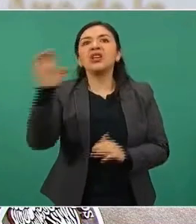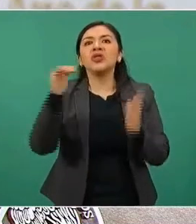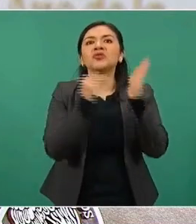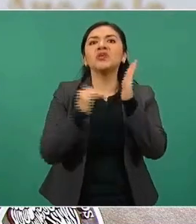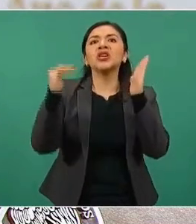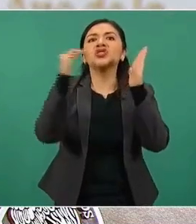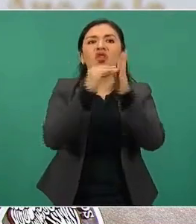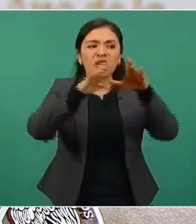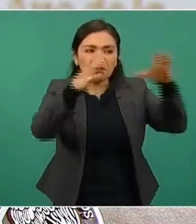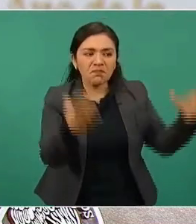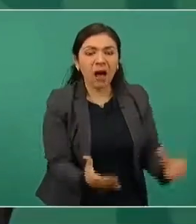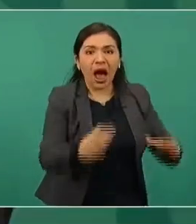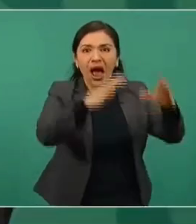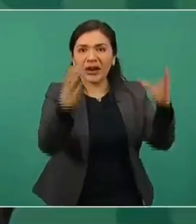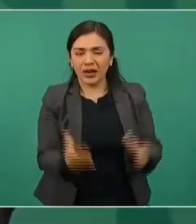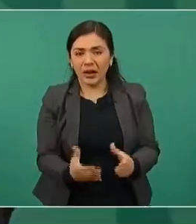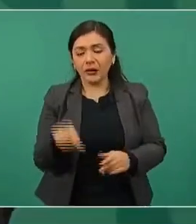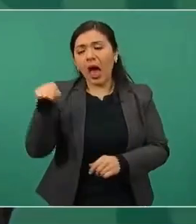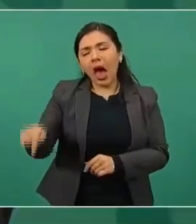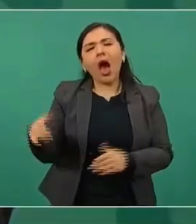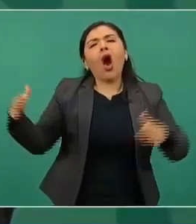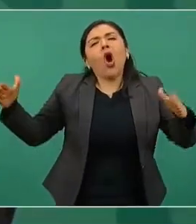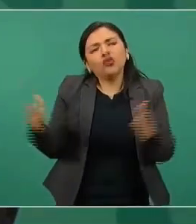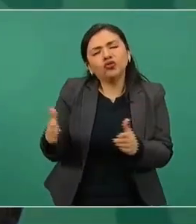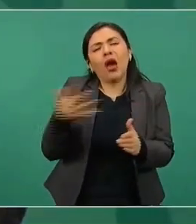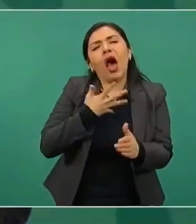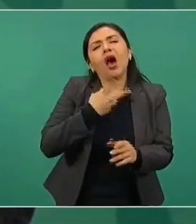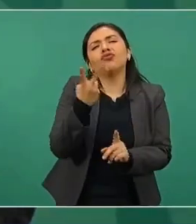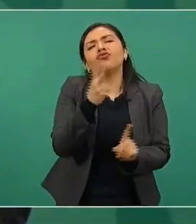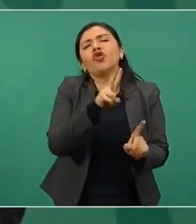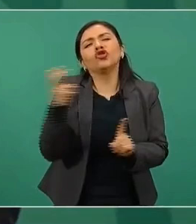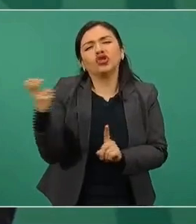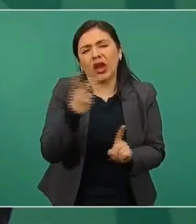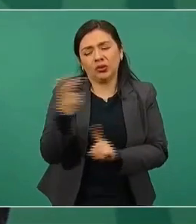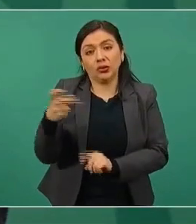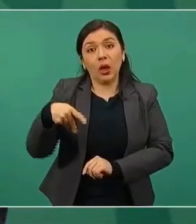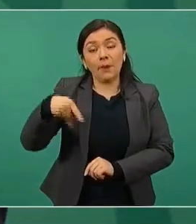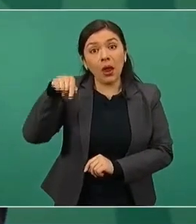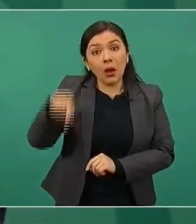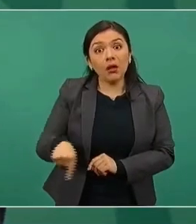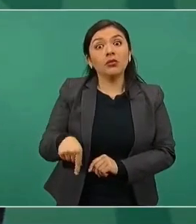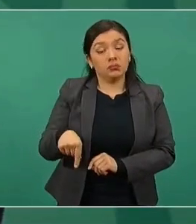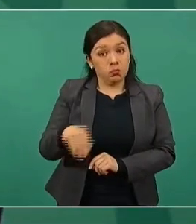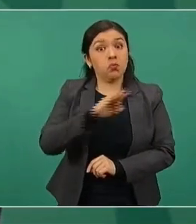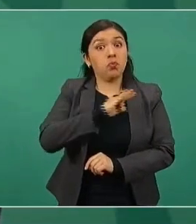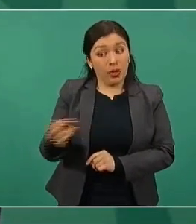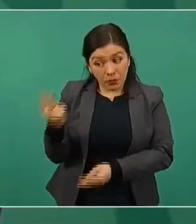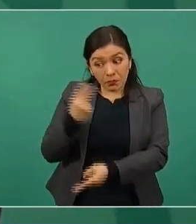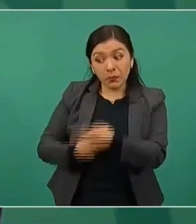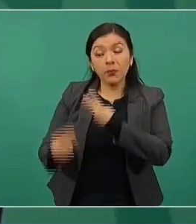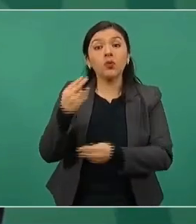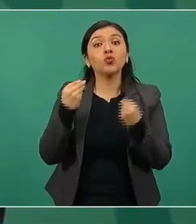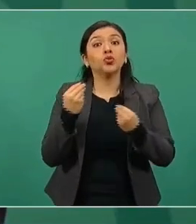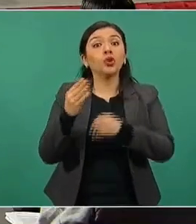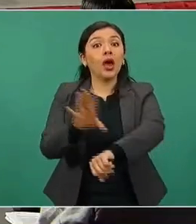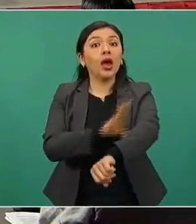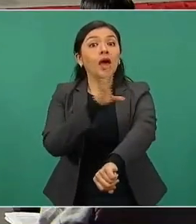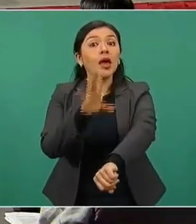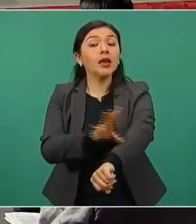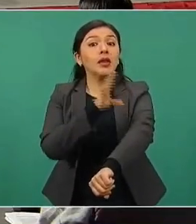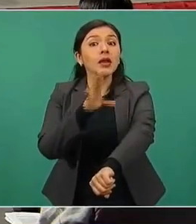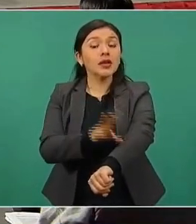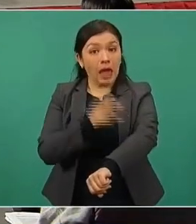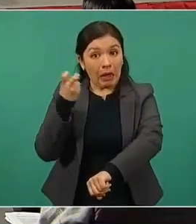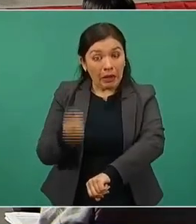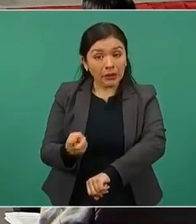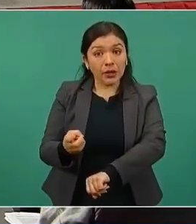barriles. Este campo tiene 200, pero tiene un potencial, una gran energía, de manera tal